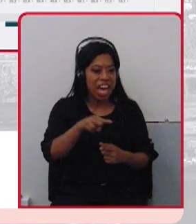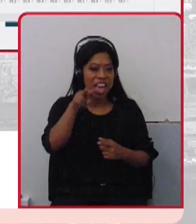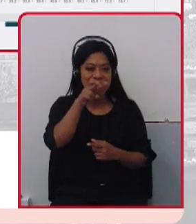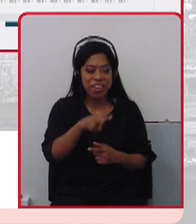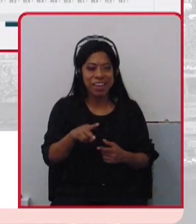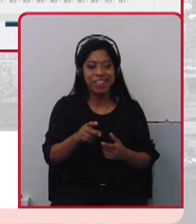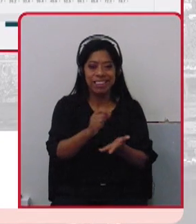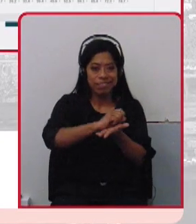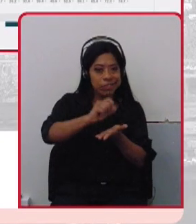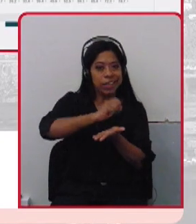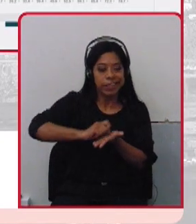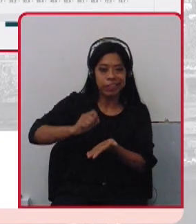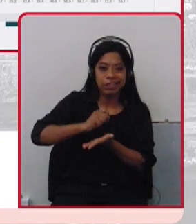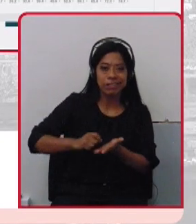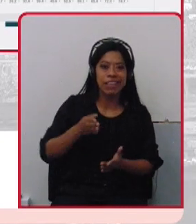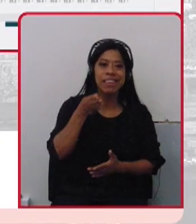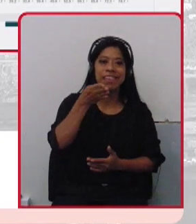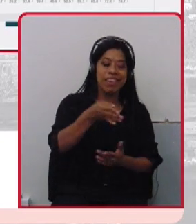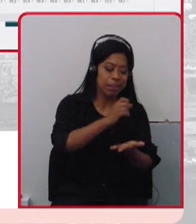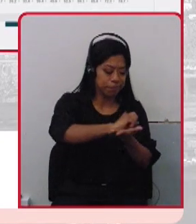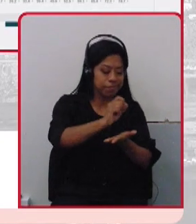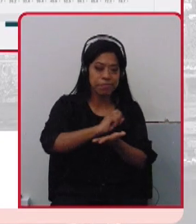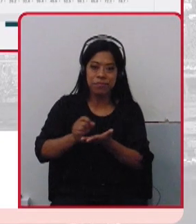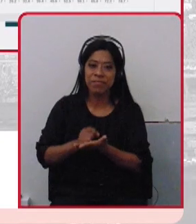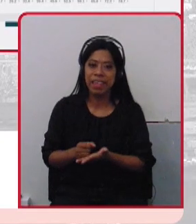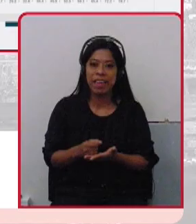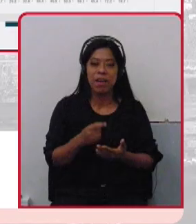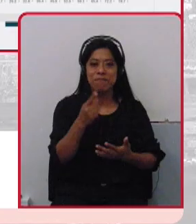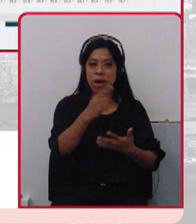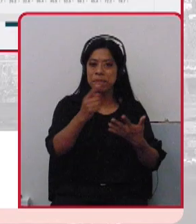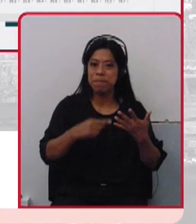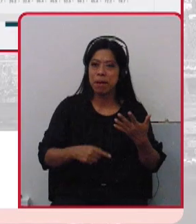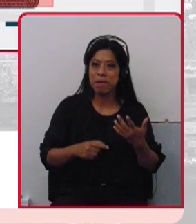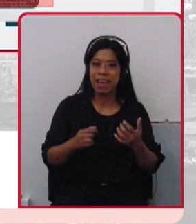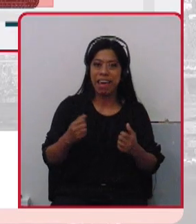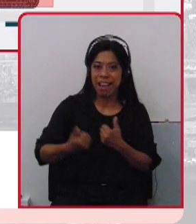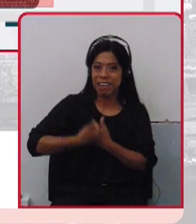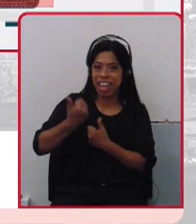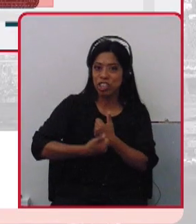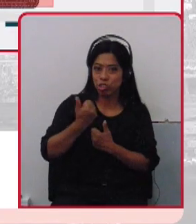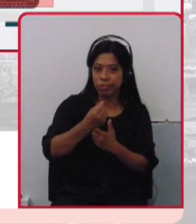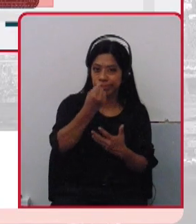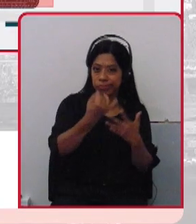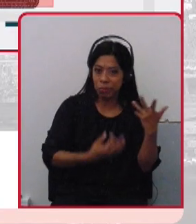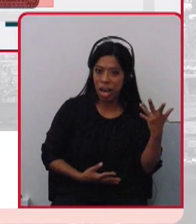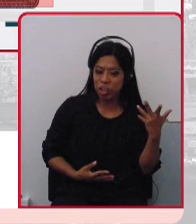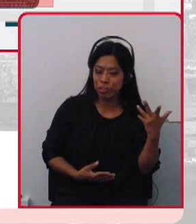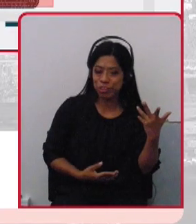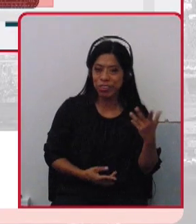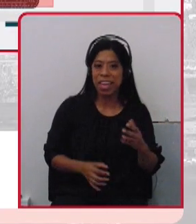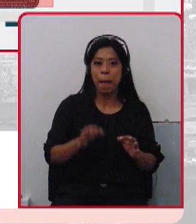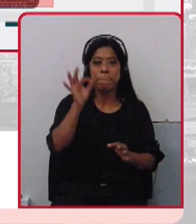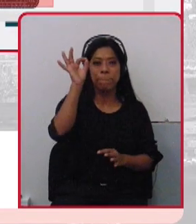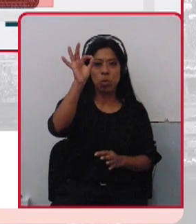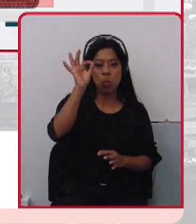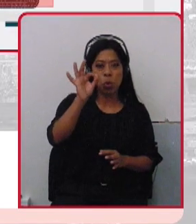de campo y se identificaron algunos mapas de riesgos, como vemos aquí, donde se identificaron los